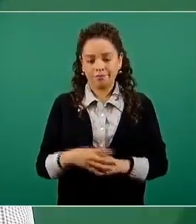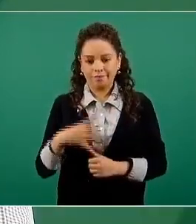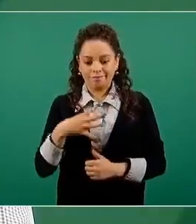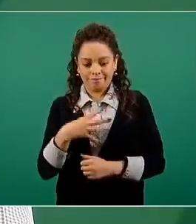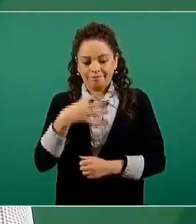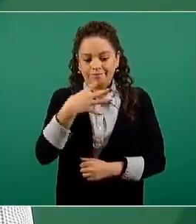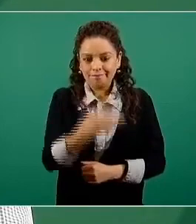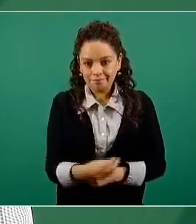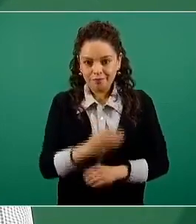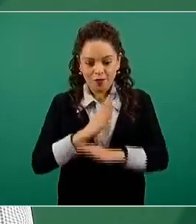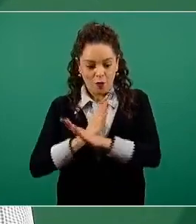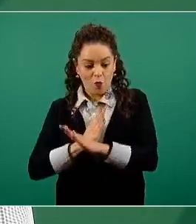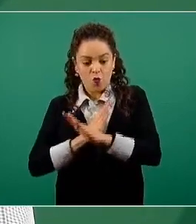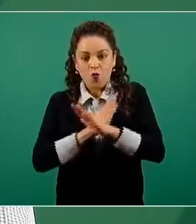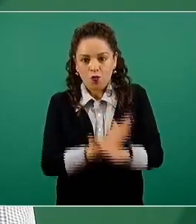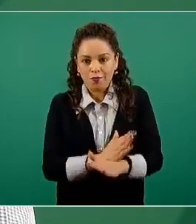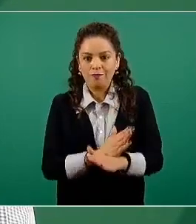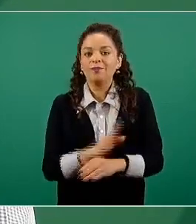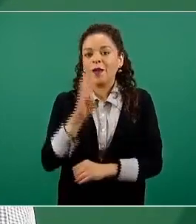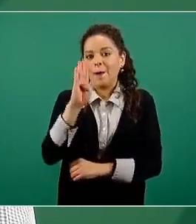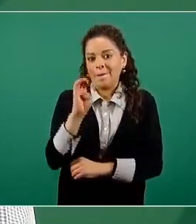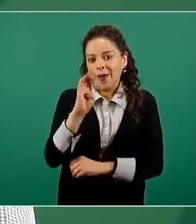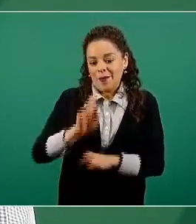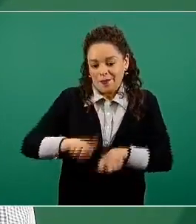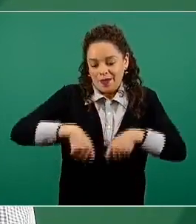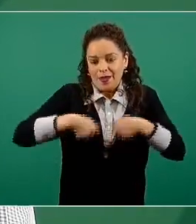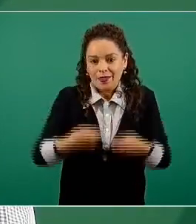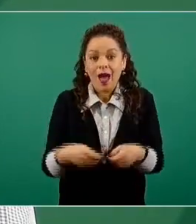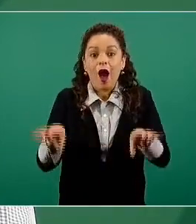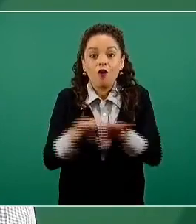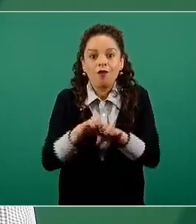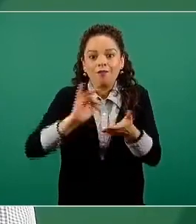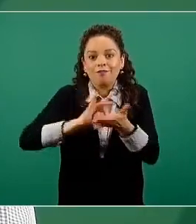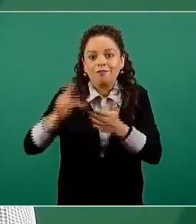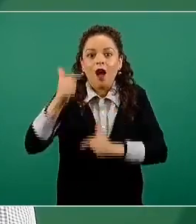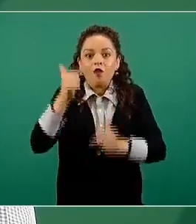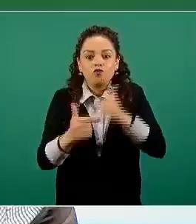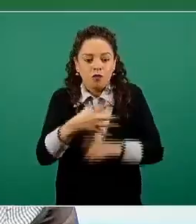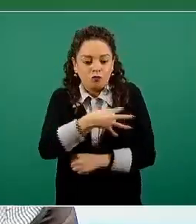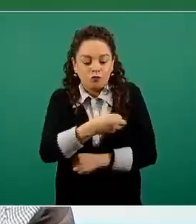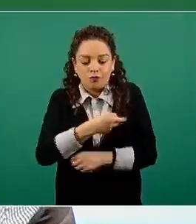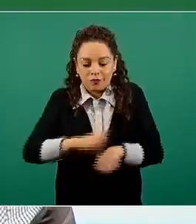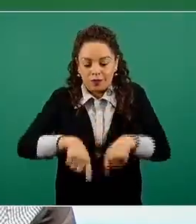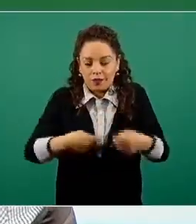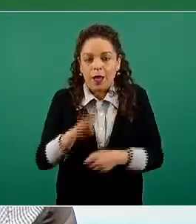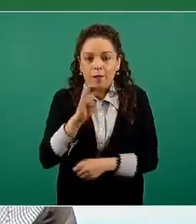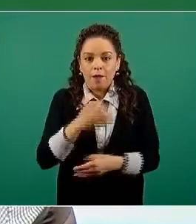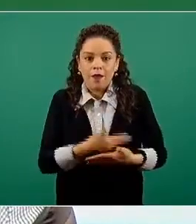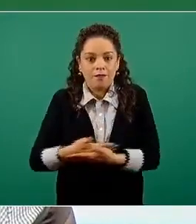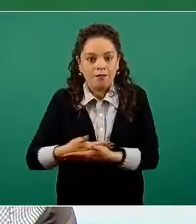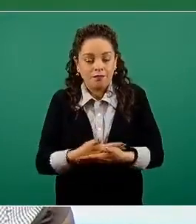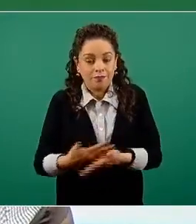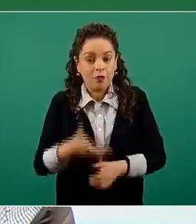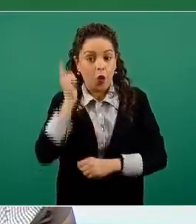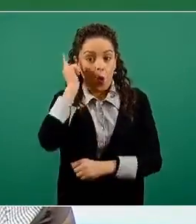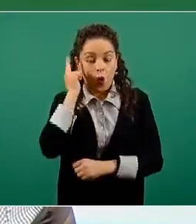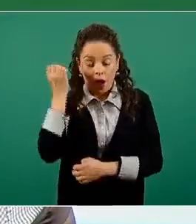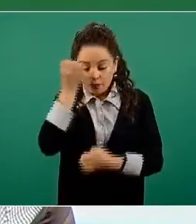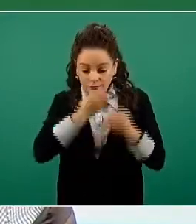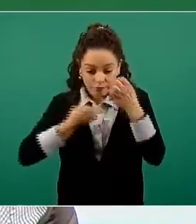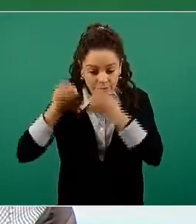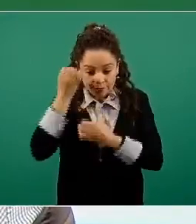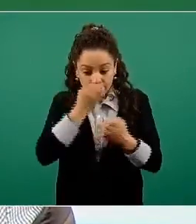generados por la mamá a través precisamente de la leche materna al recién nacido. Esperemos que los estudios finalmente lo